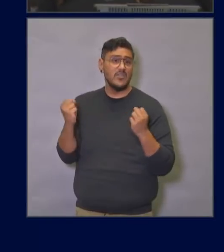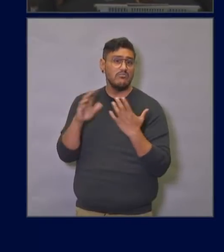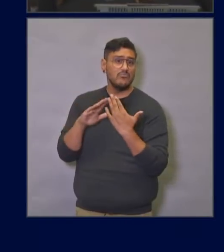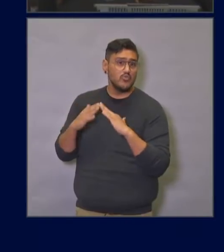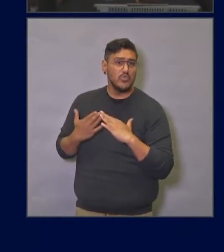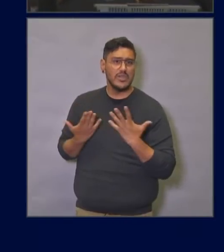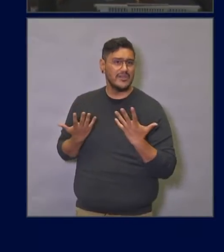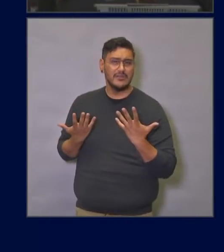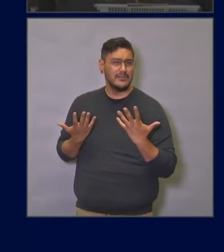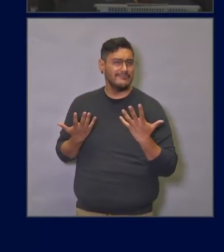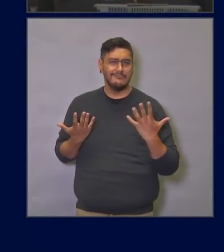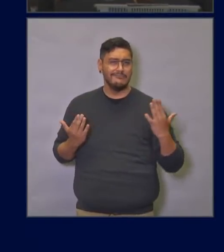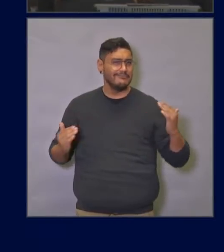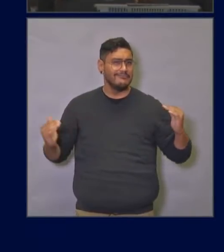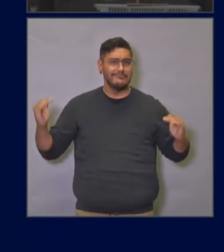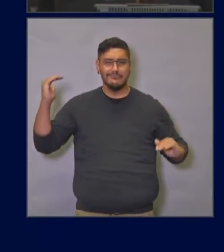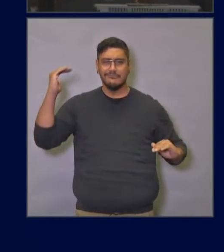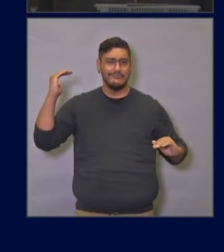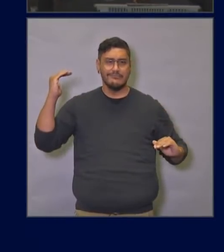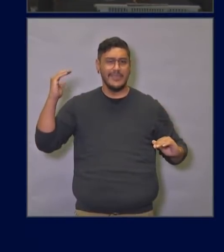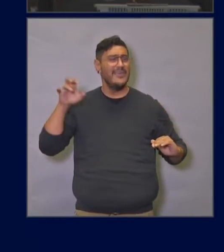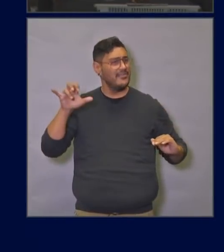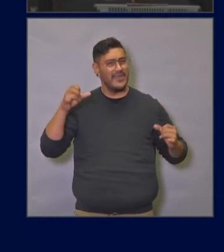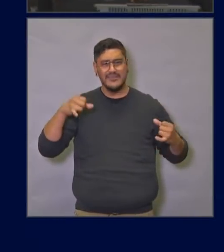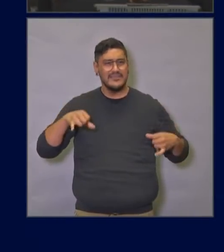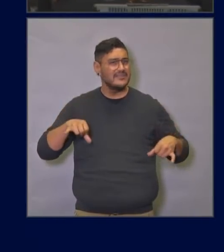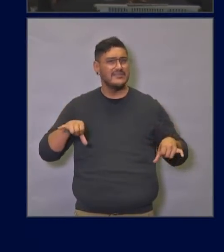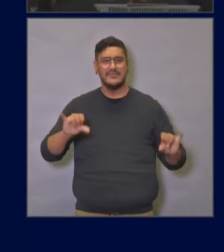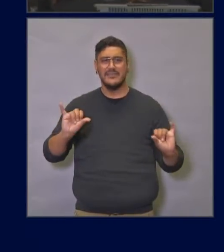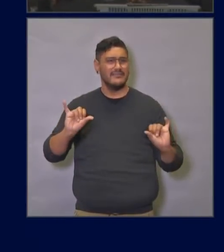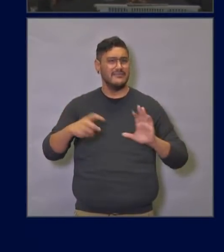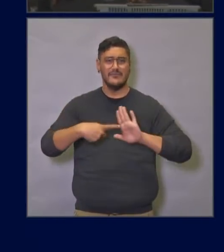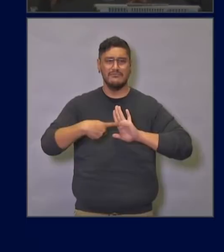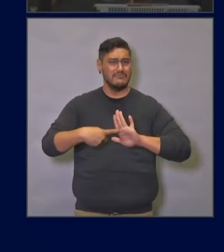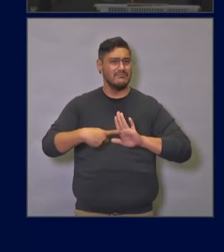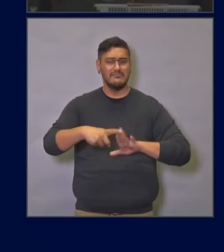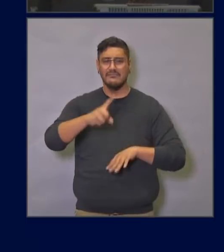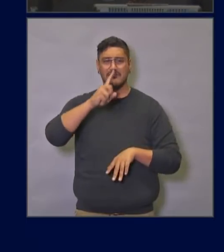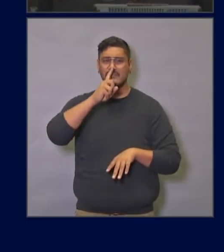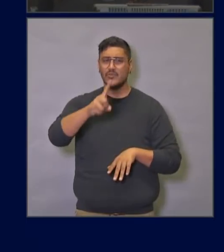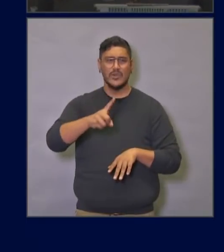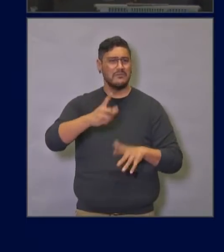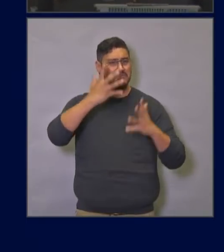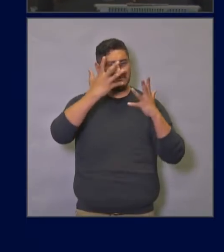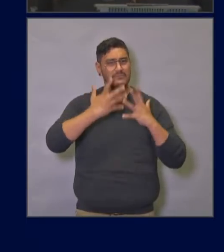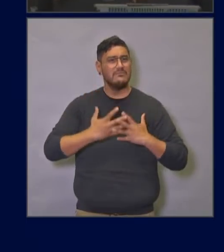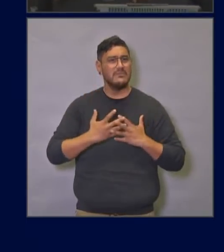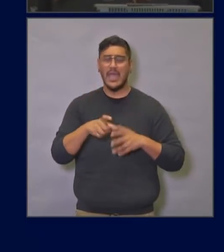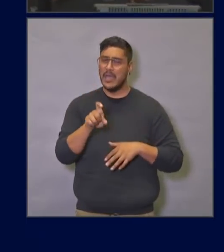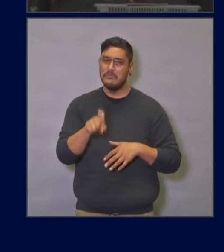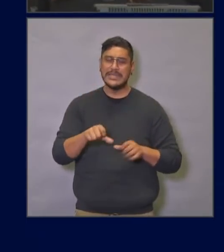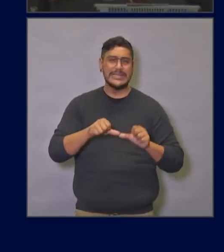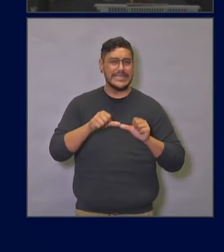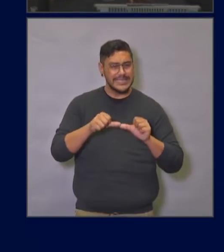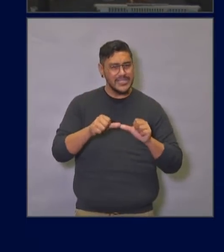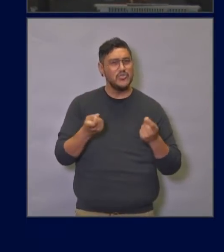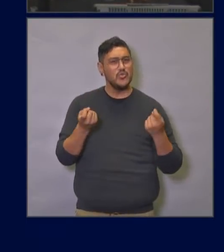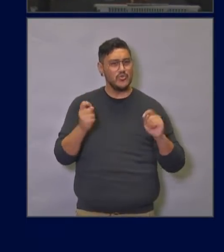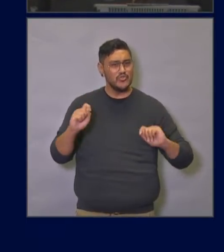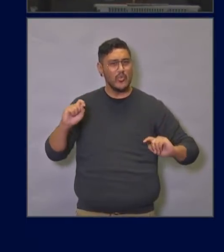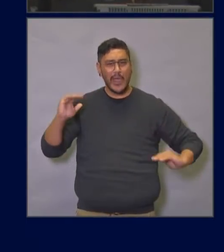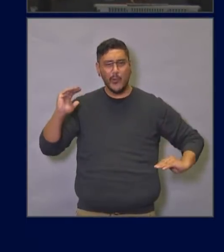Estas desigualdades siguen siendo una realidad angustiante y desalentadora y debemos continuar abordando los